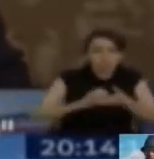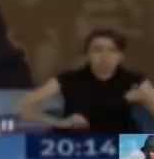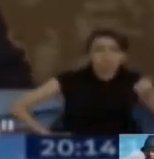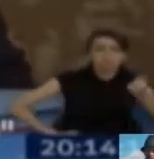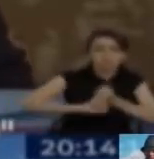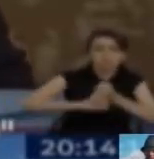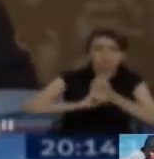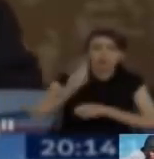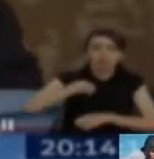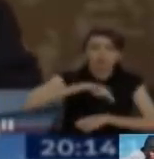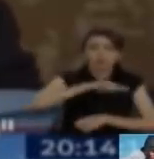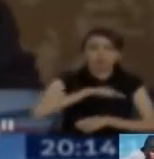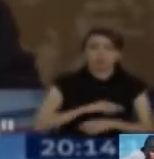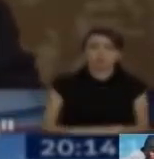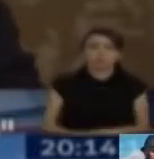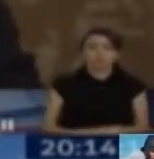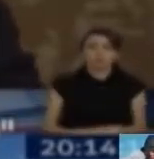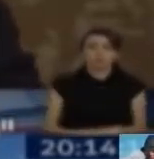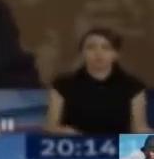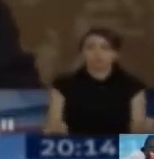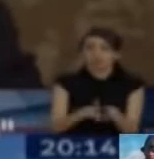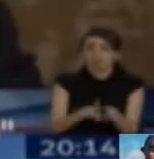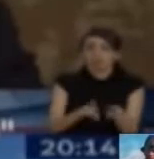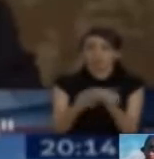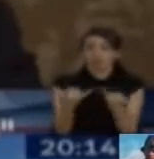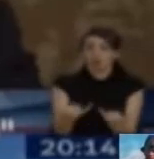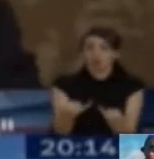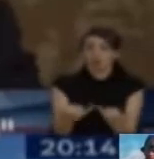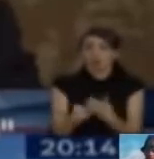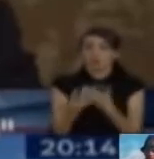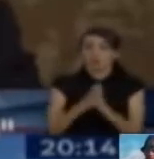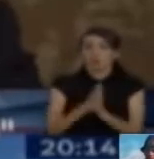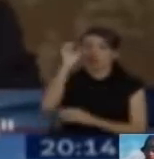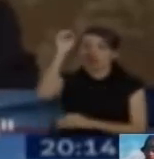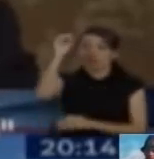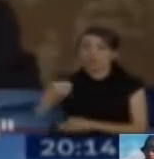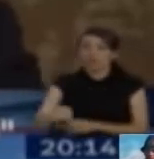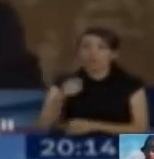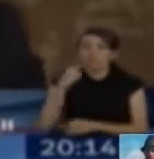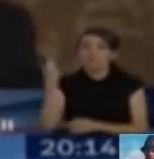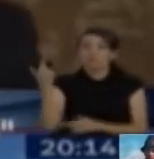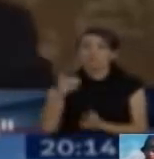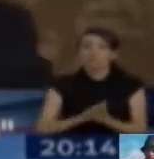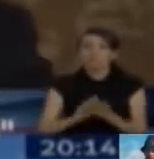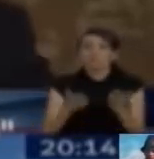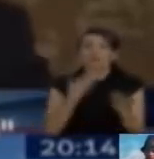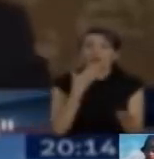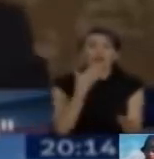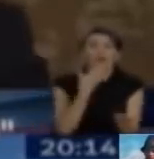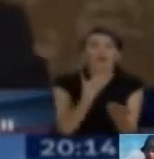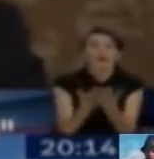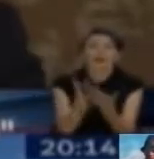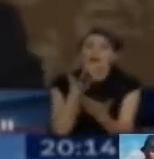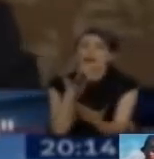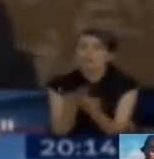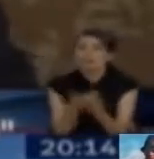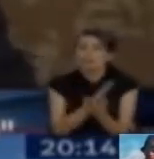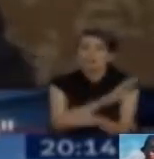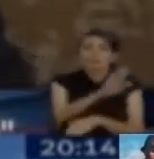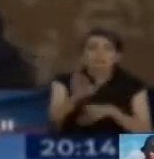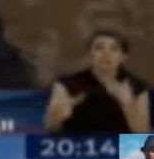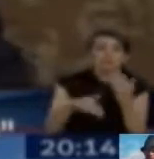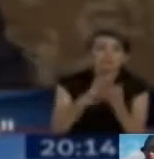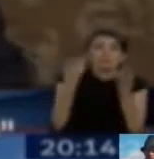nosotros. Por ello, desde hoy, el sí que promovimos se convierte en un gracias y a la vez en